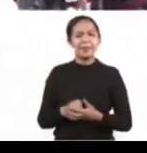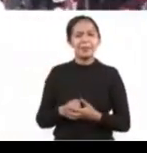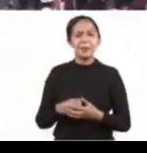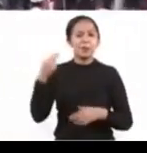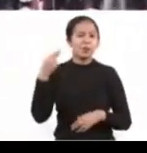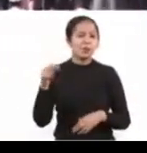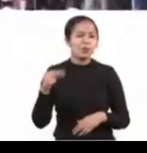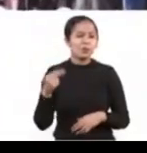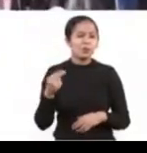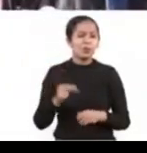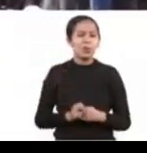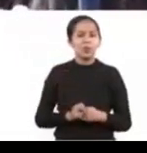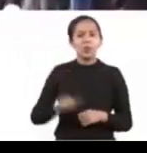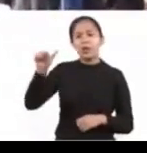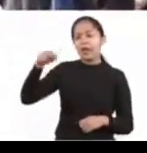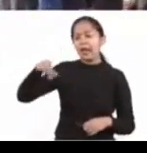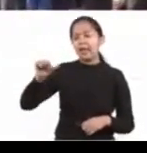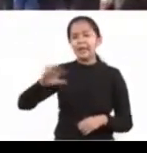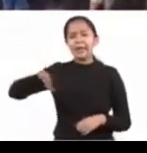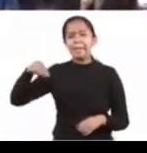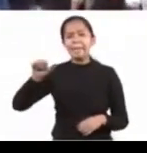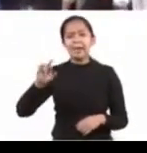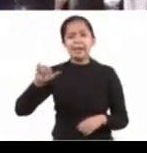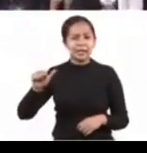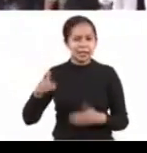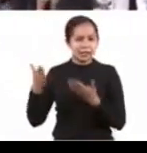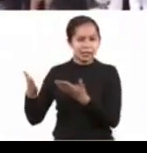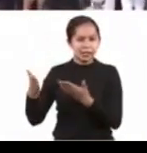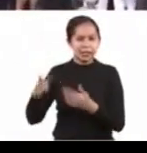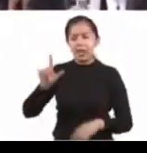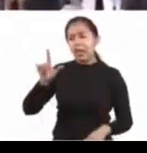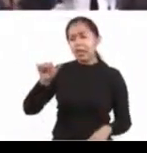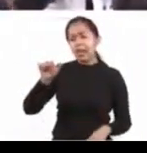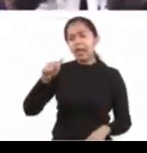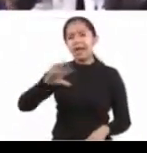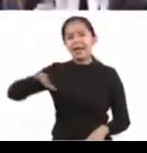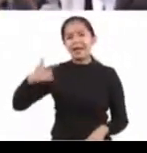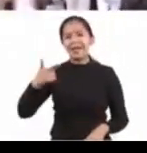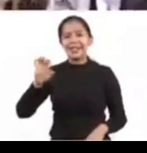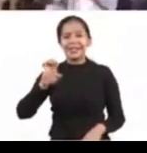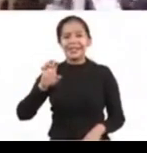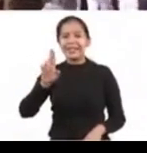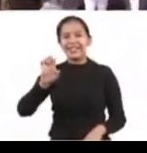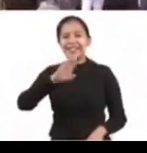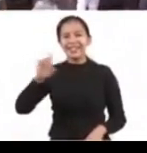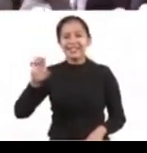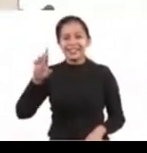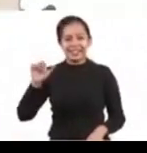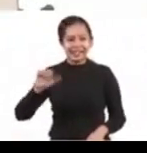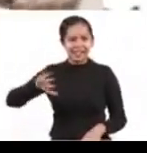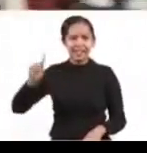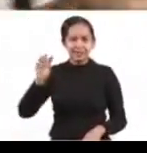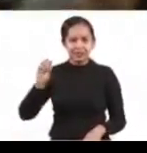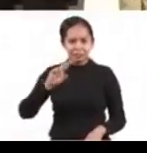gallo, tenemos a Ana María, la guerrera Torre.